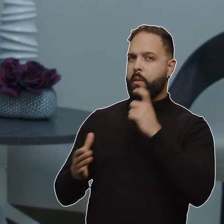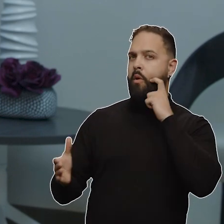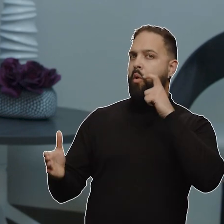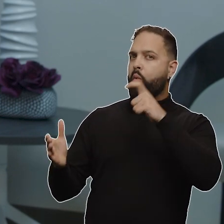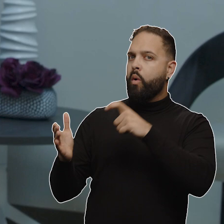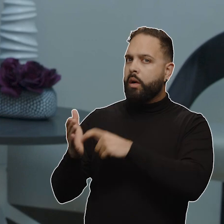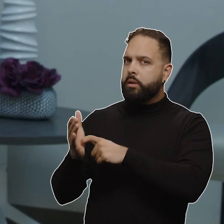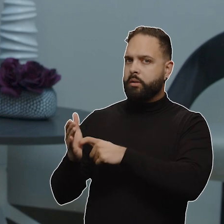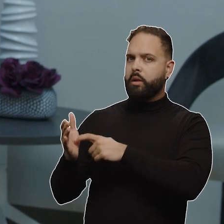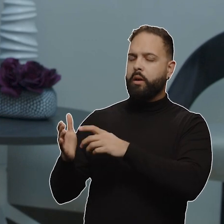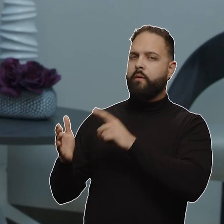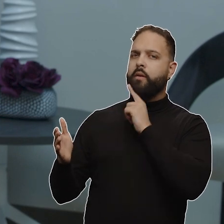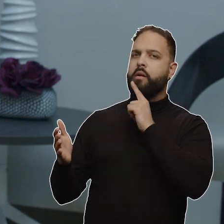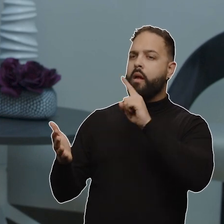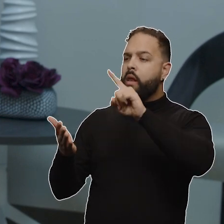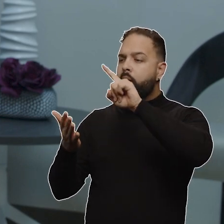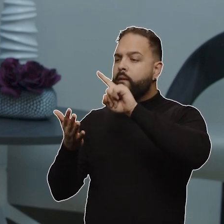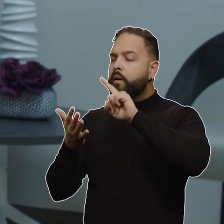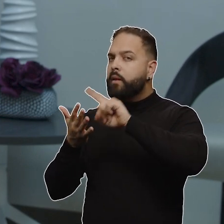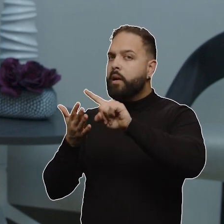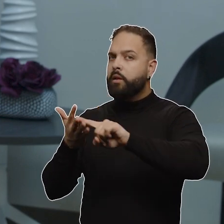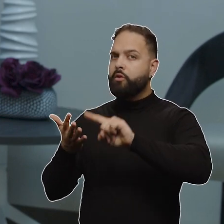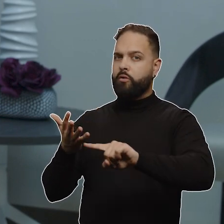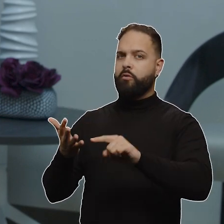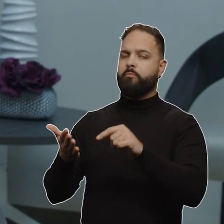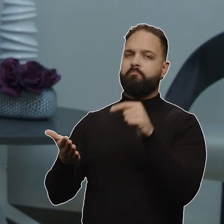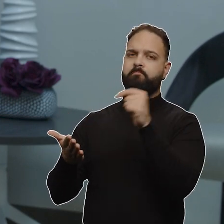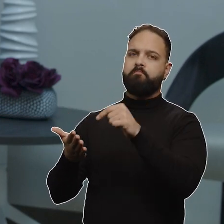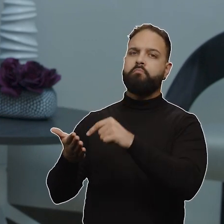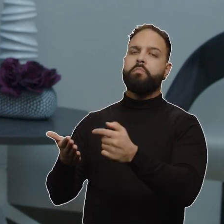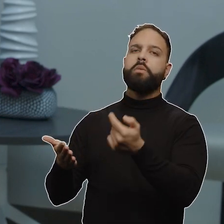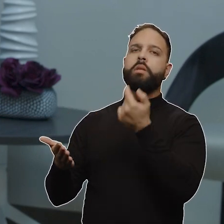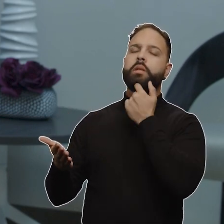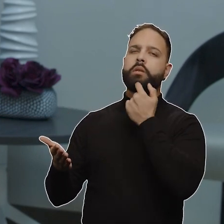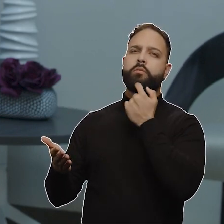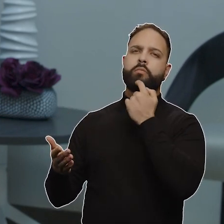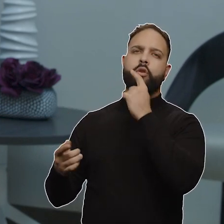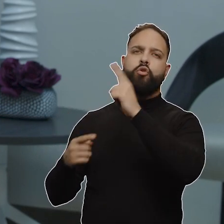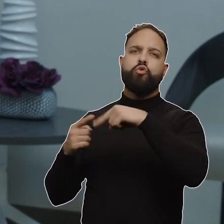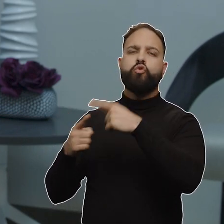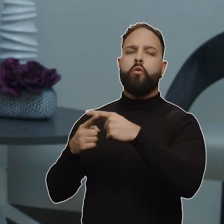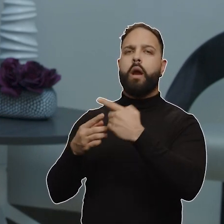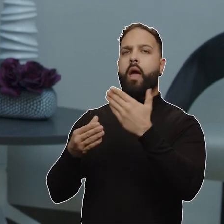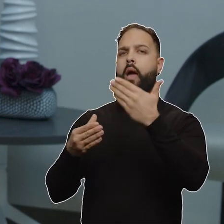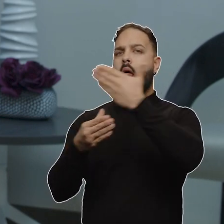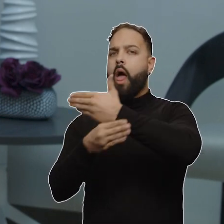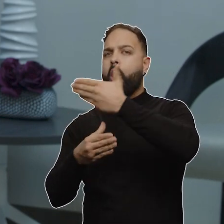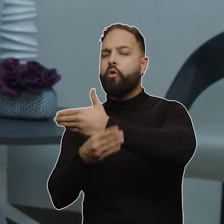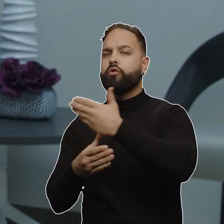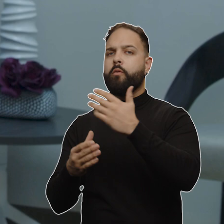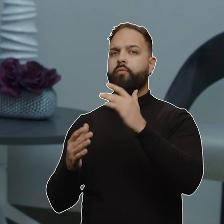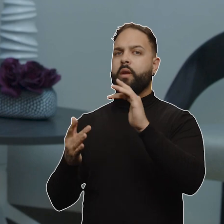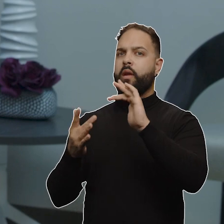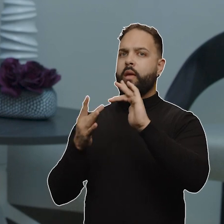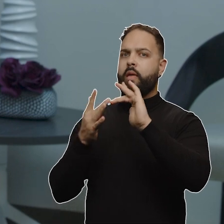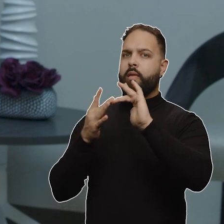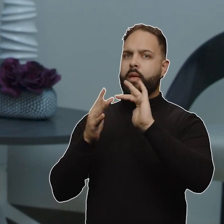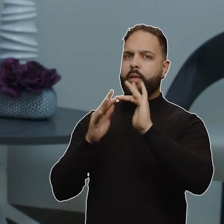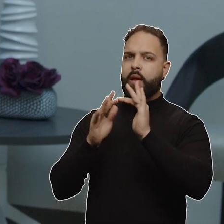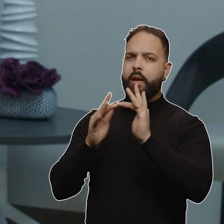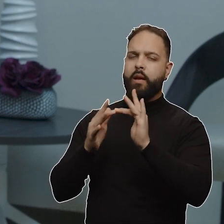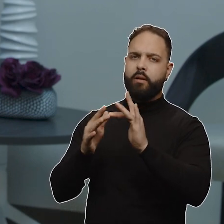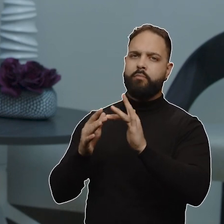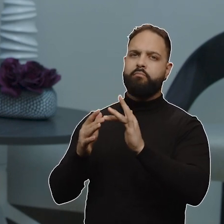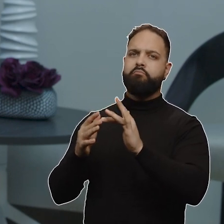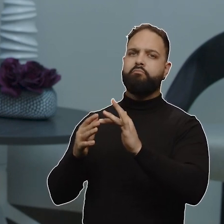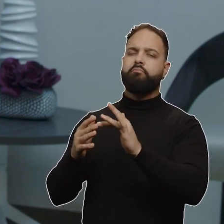si miramos las estadísticas generales, que son realmente aproximaciones, particularmente con el tema de la violencia cibernética, un estudio que